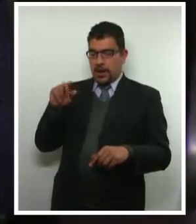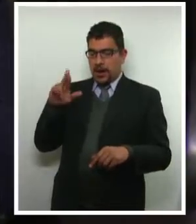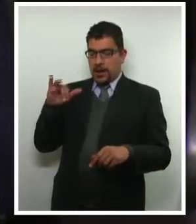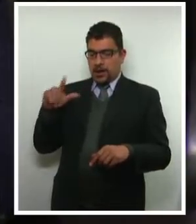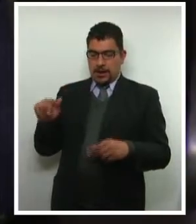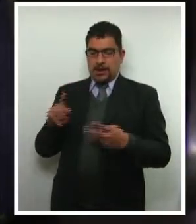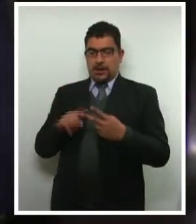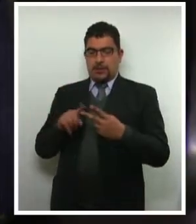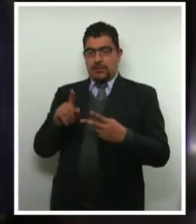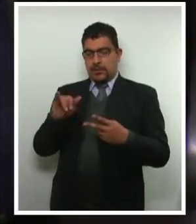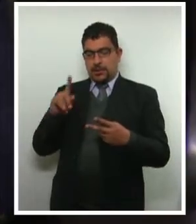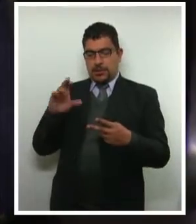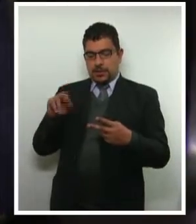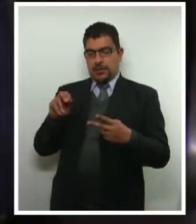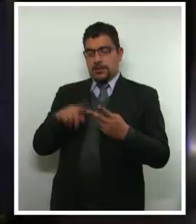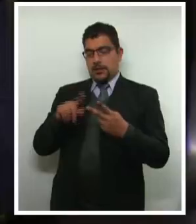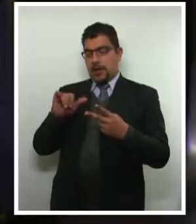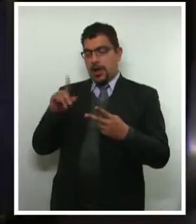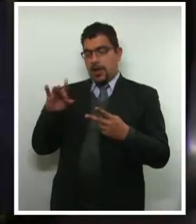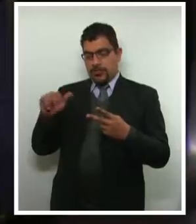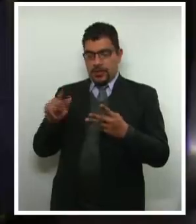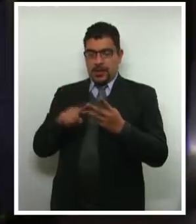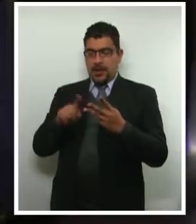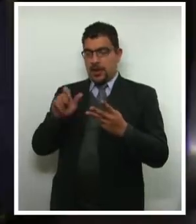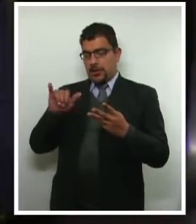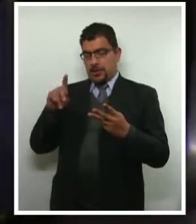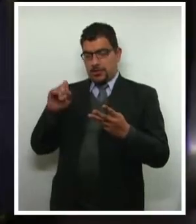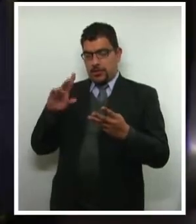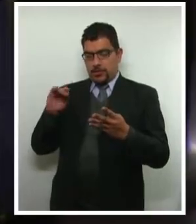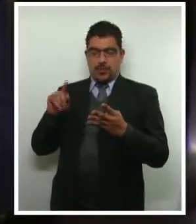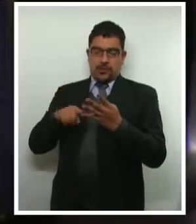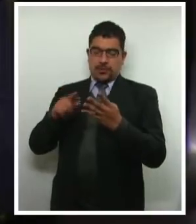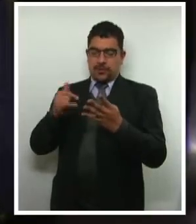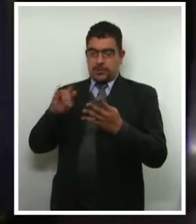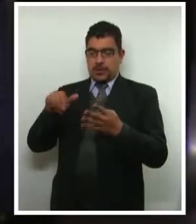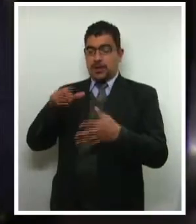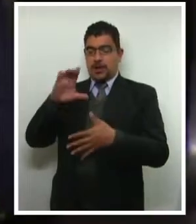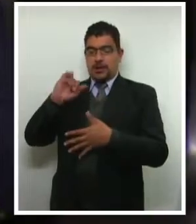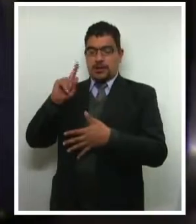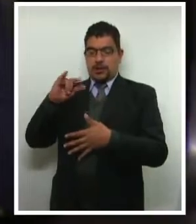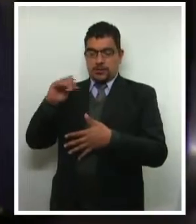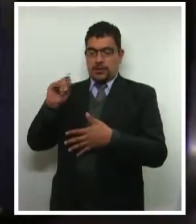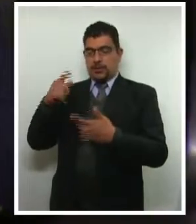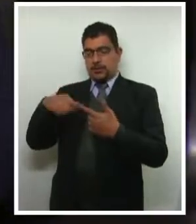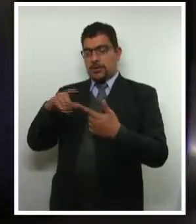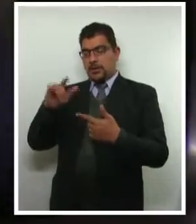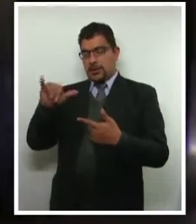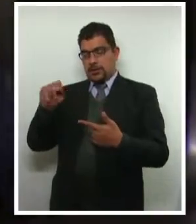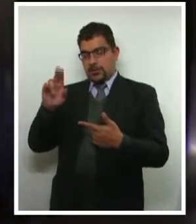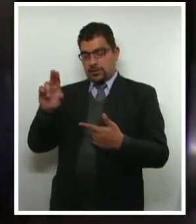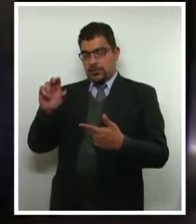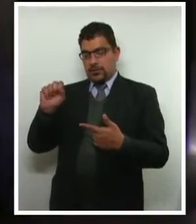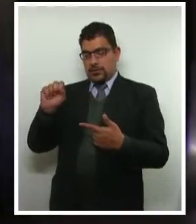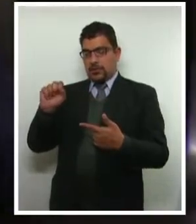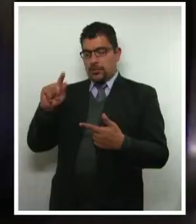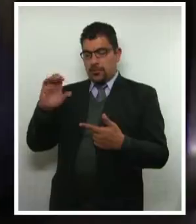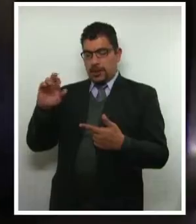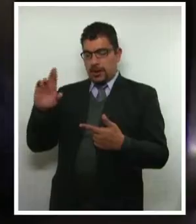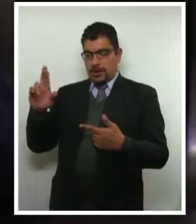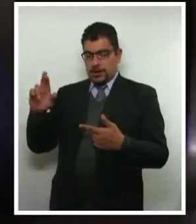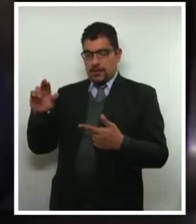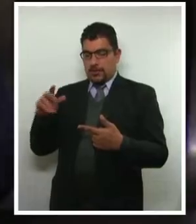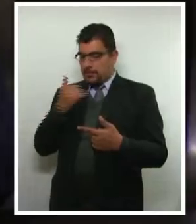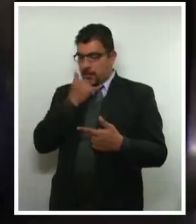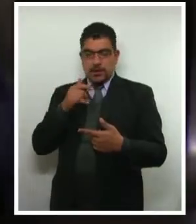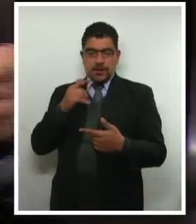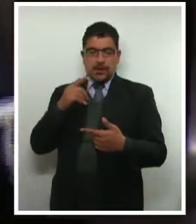Dolores Padierna, Clara Brugada, José Eduardo Escobedo, Santiago Krill y Jesús Ramírez Cuellar.